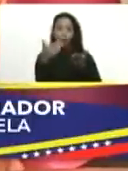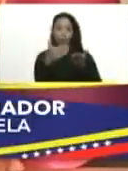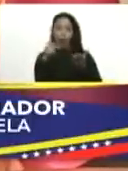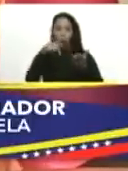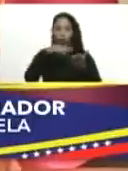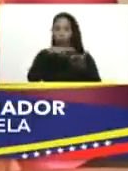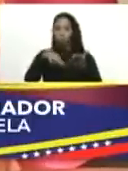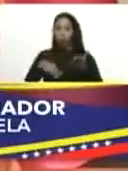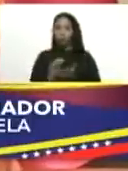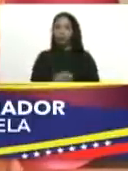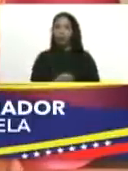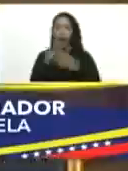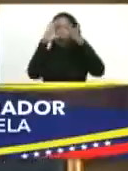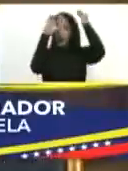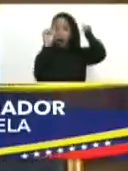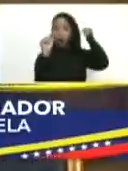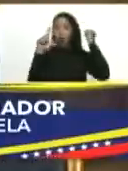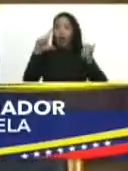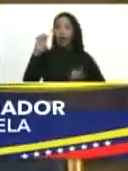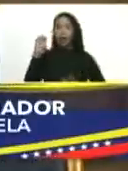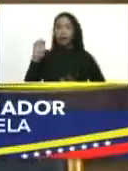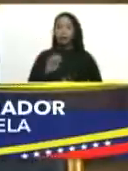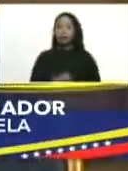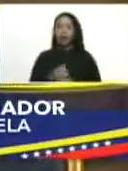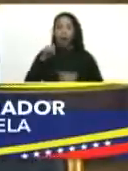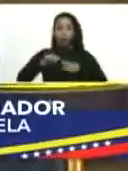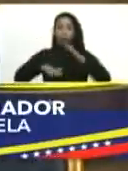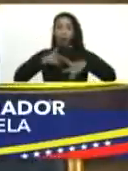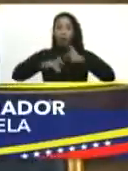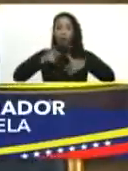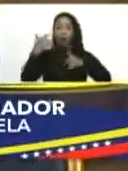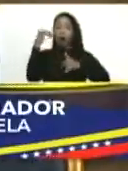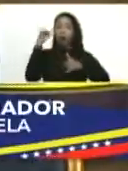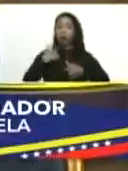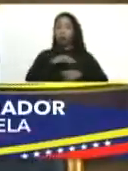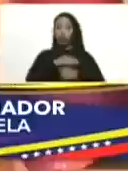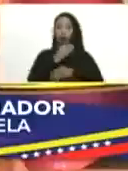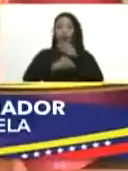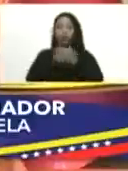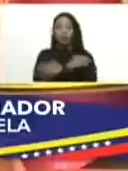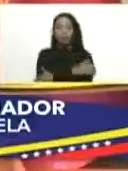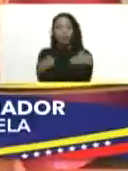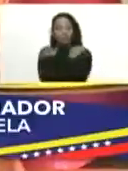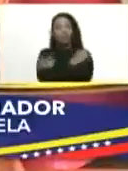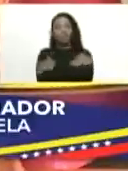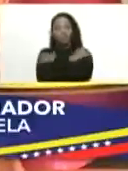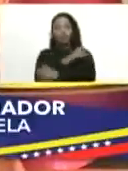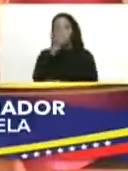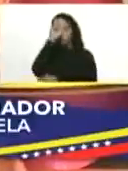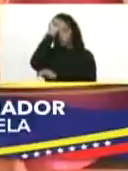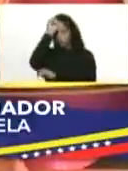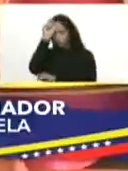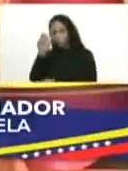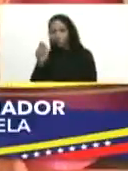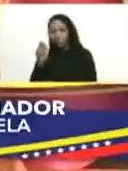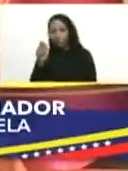Embajador Libarón, en este acto en donde le damos un abrazo de reconocimiento